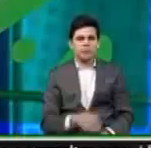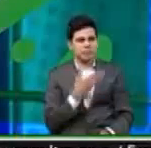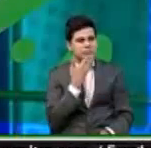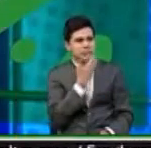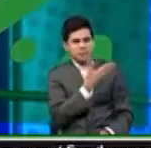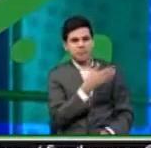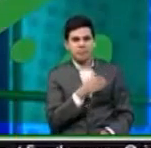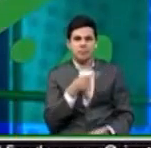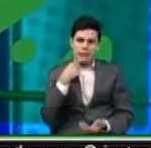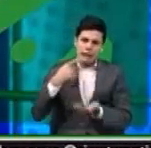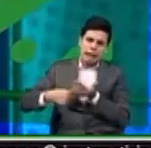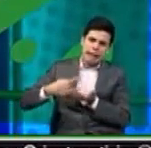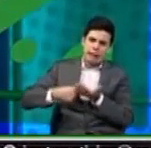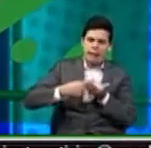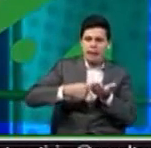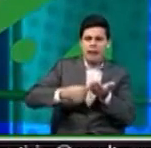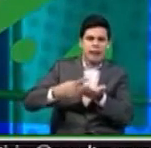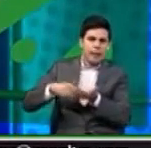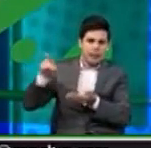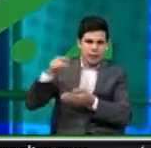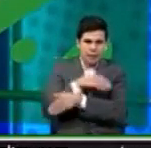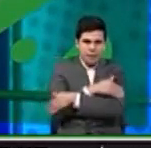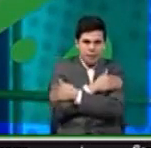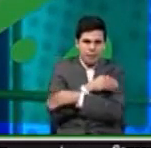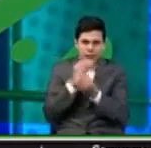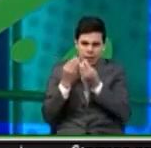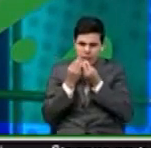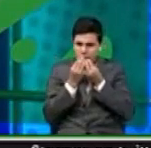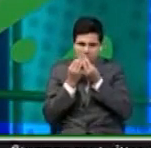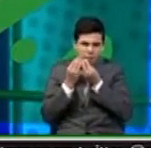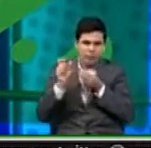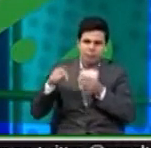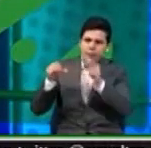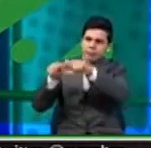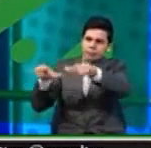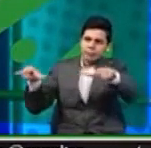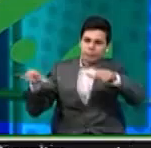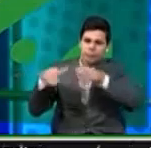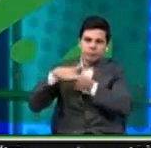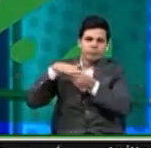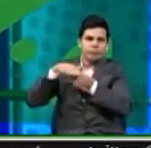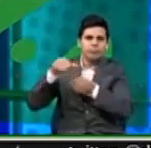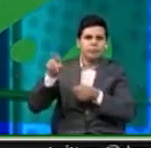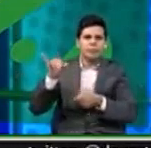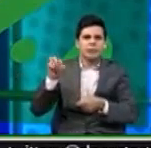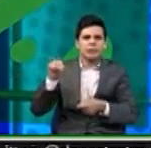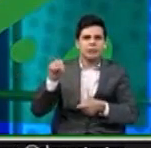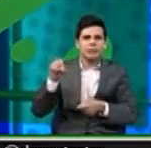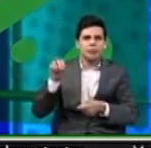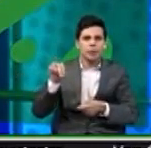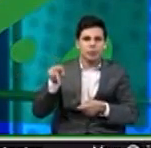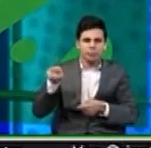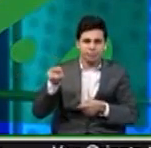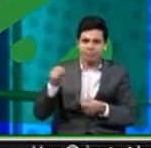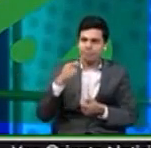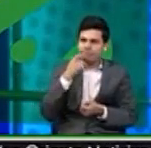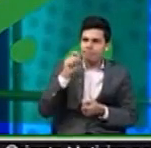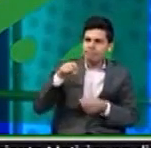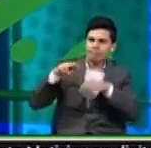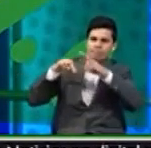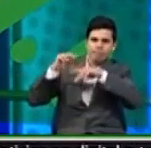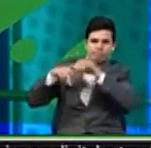Si en segundo debate el Consejo de Pamplona estudia la aprobación de un terreno ubicado en el barrio Simón Bolívar para avanzar en la construcción de